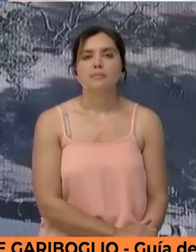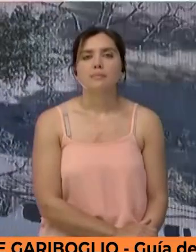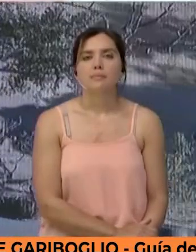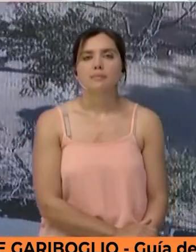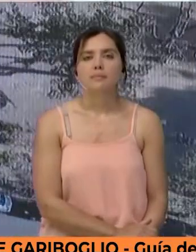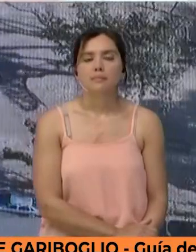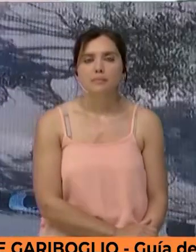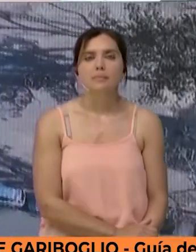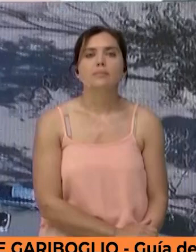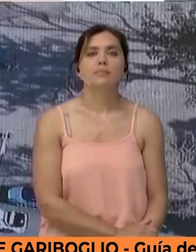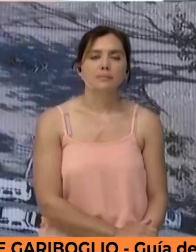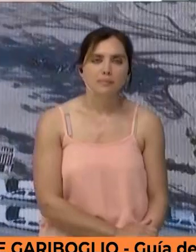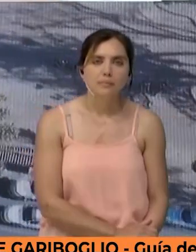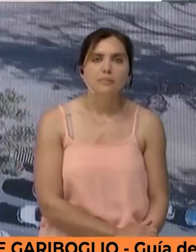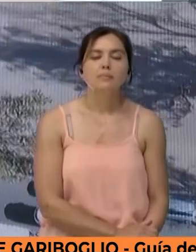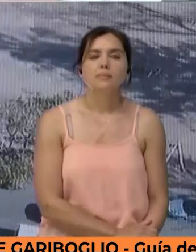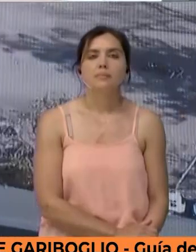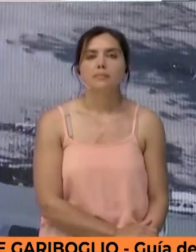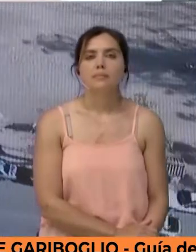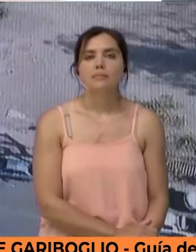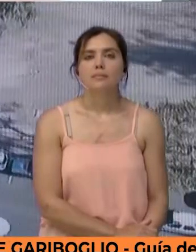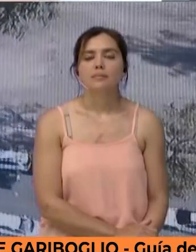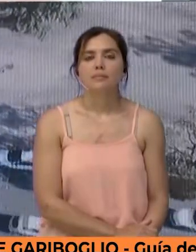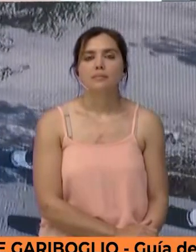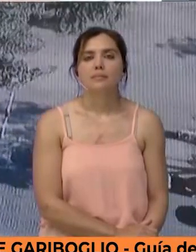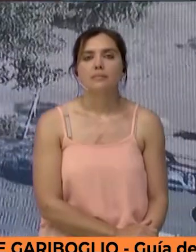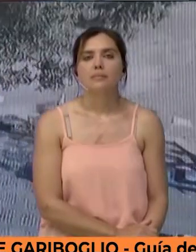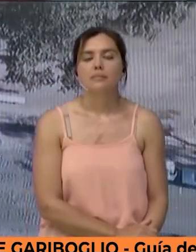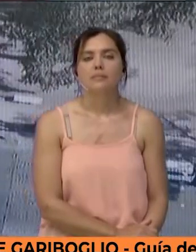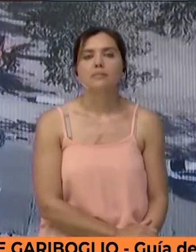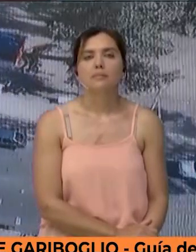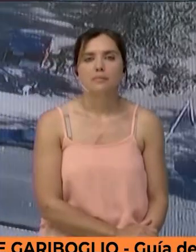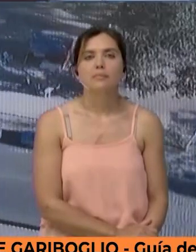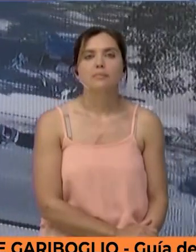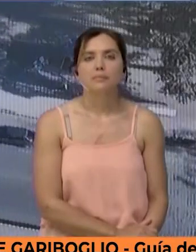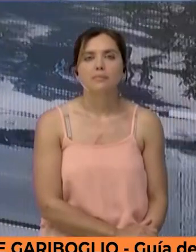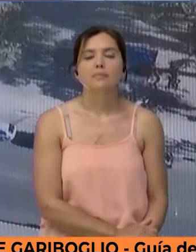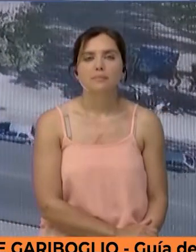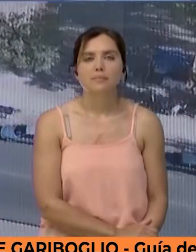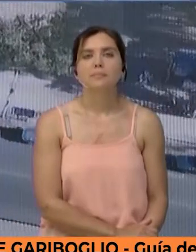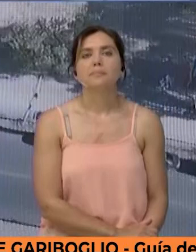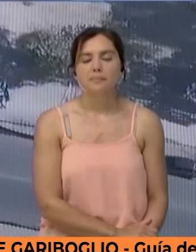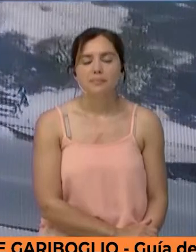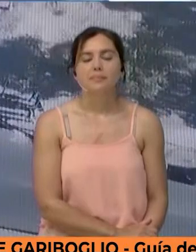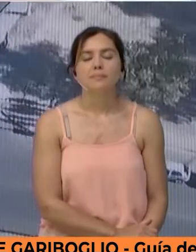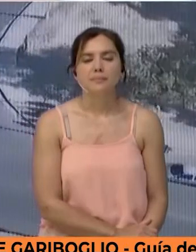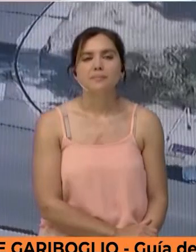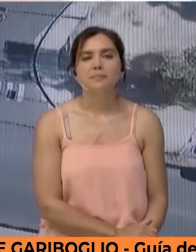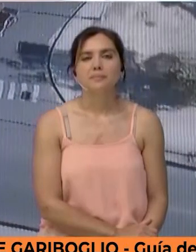un recorrido por el centro cívico, los museos, islote Curupí, túnel, y forma todo un paquete de un día completo, que los